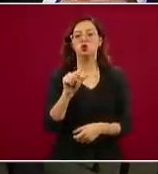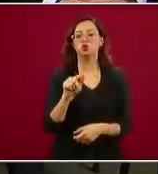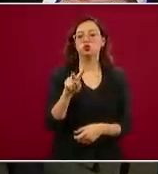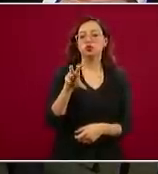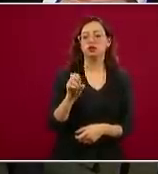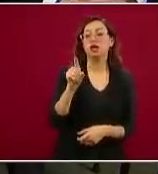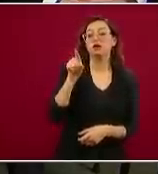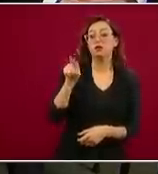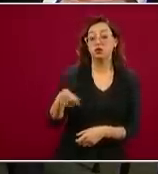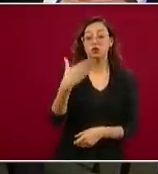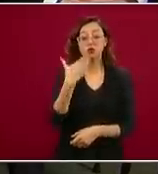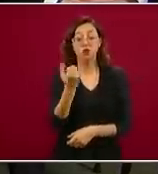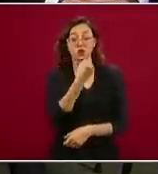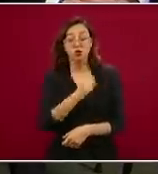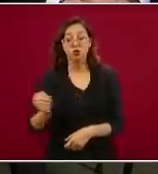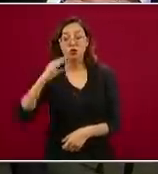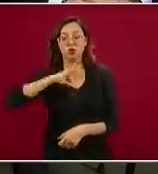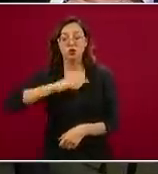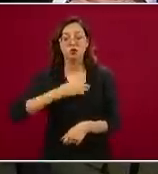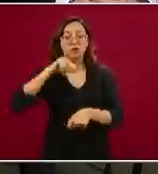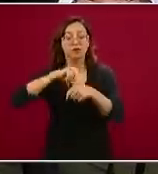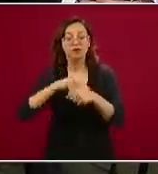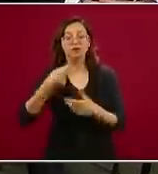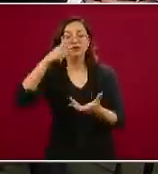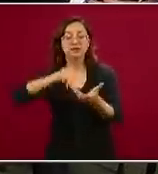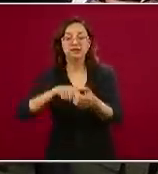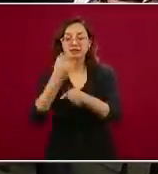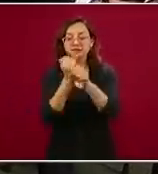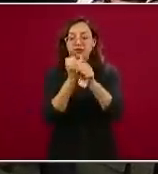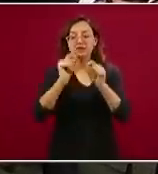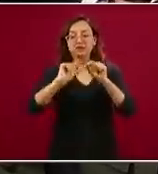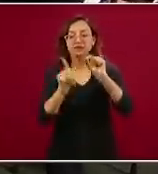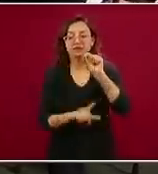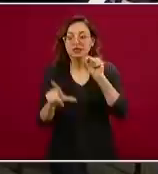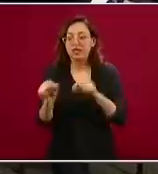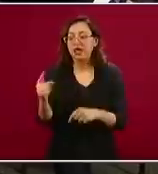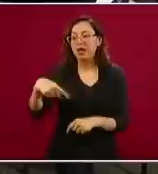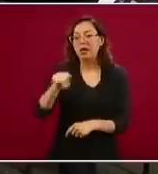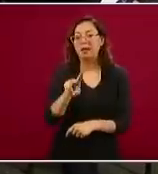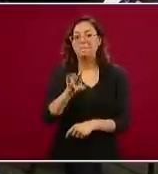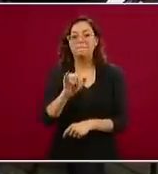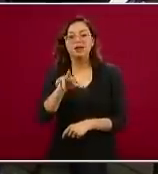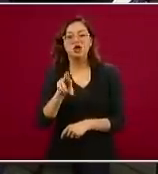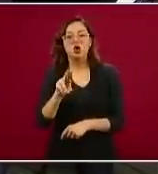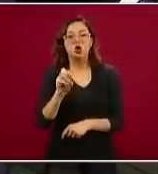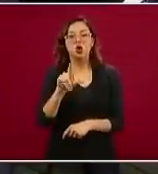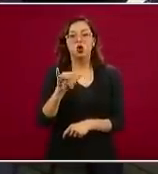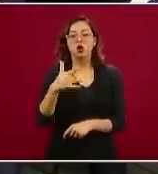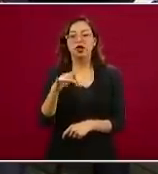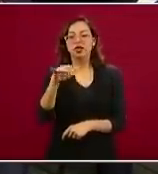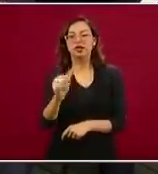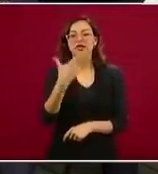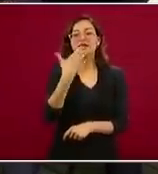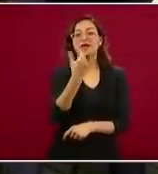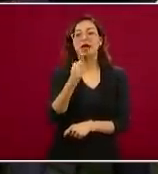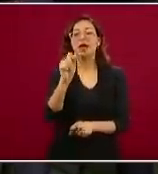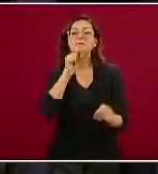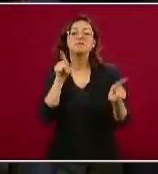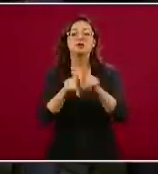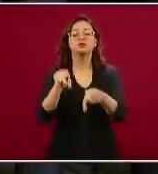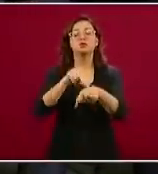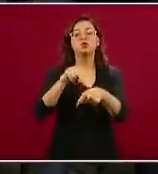en infectología y medicina interna, investigador nacional, experto en virología. La doctora Aletze de la